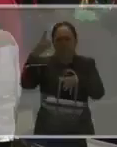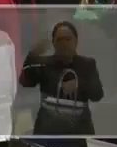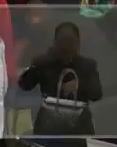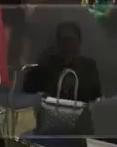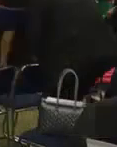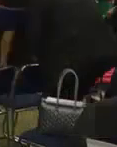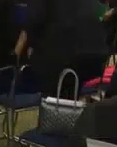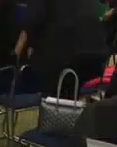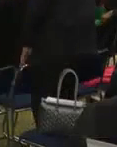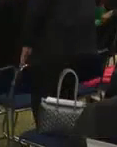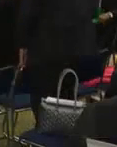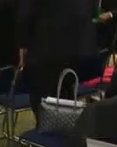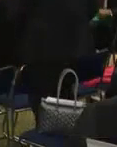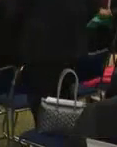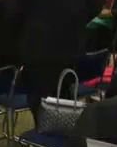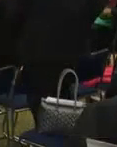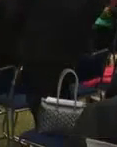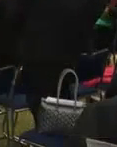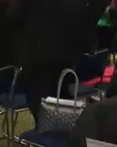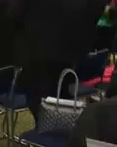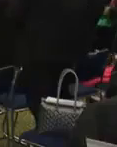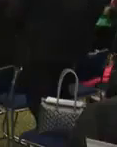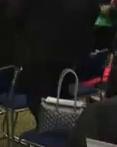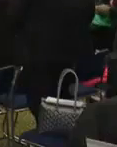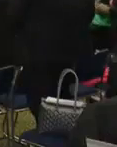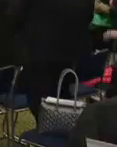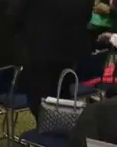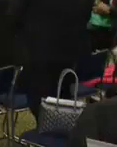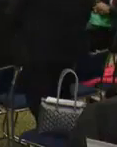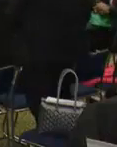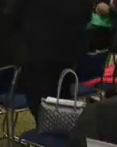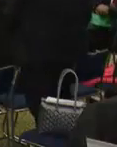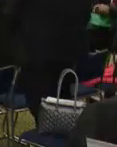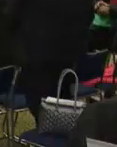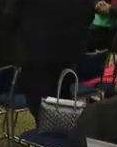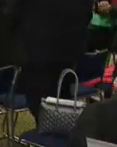plataformas digitales del Tribunal Electoral del Poder Judicial de la Federación.